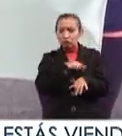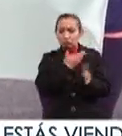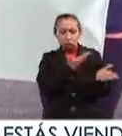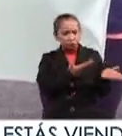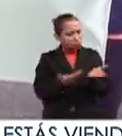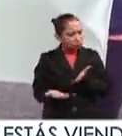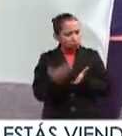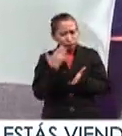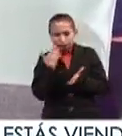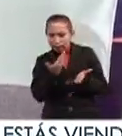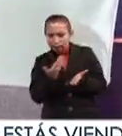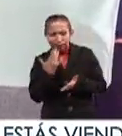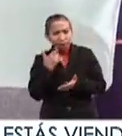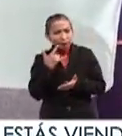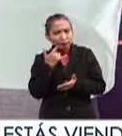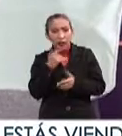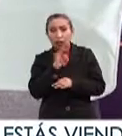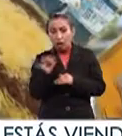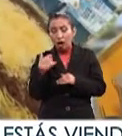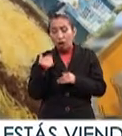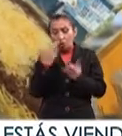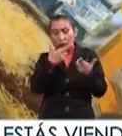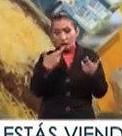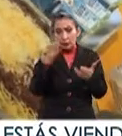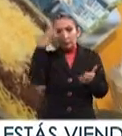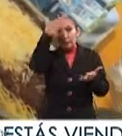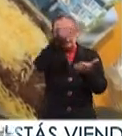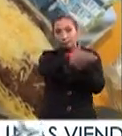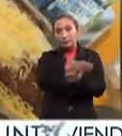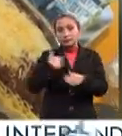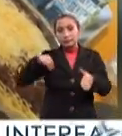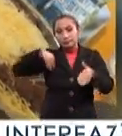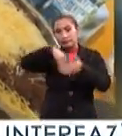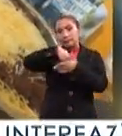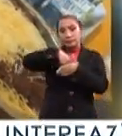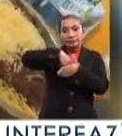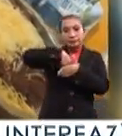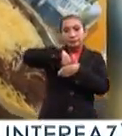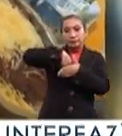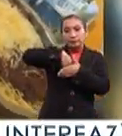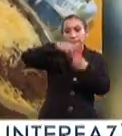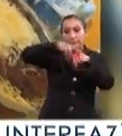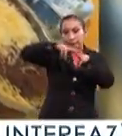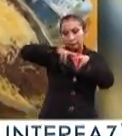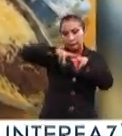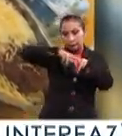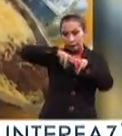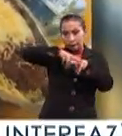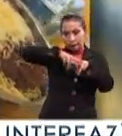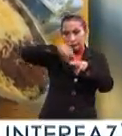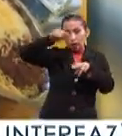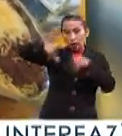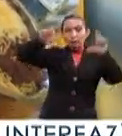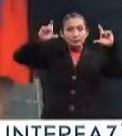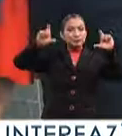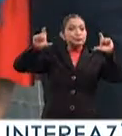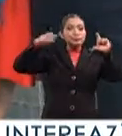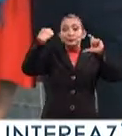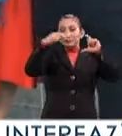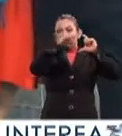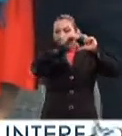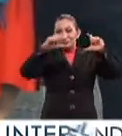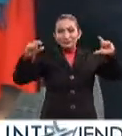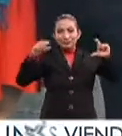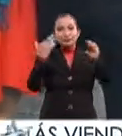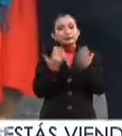Nos fueron a recibir a la estación de tren, con letreritos y todo.